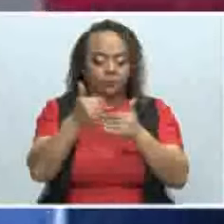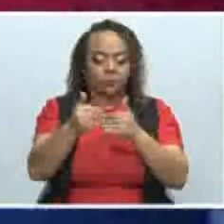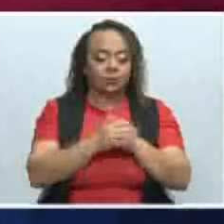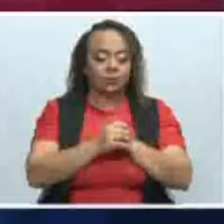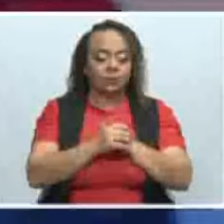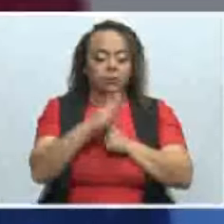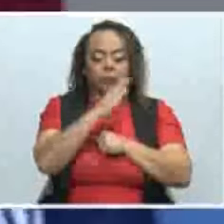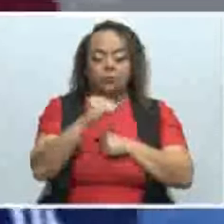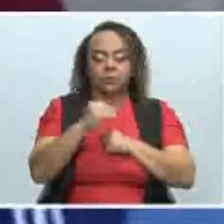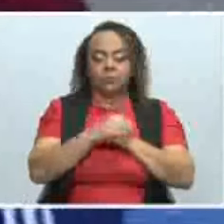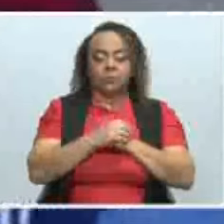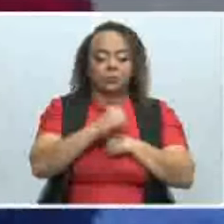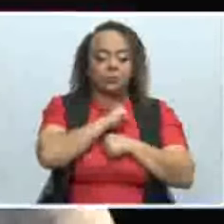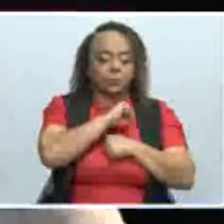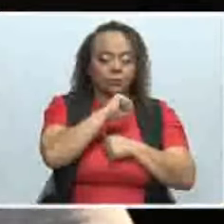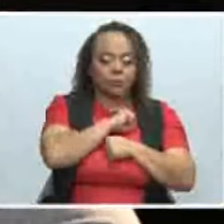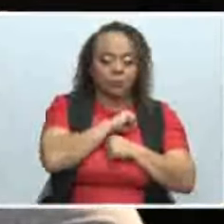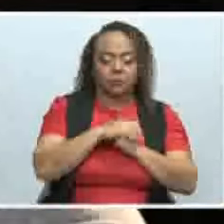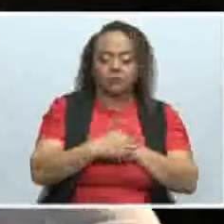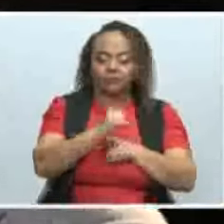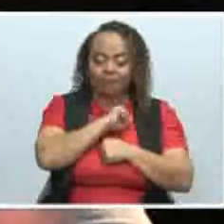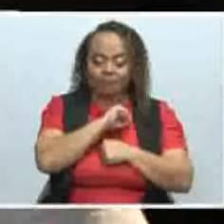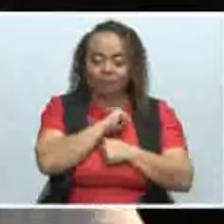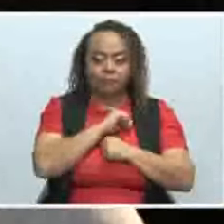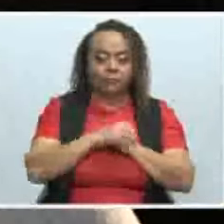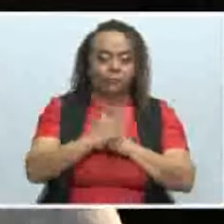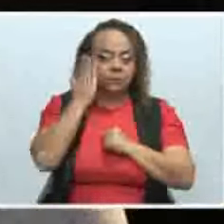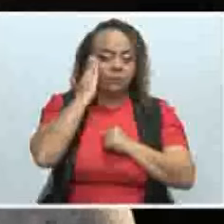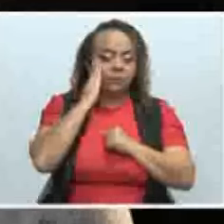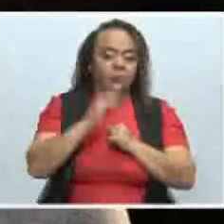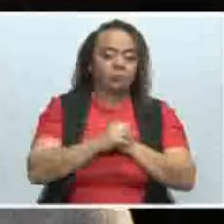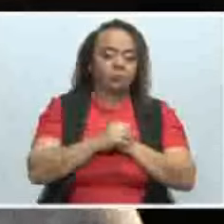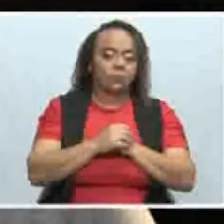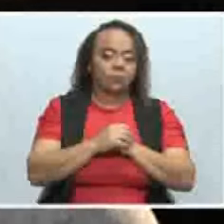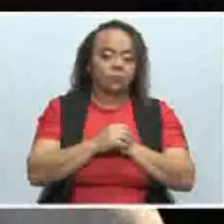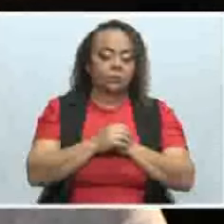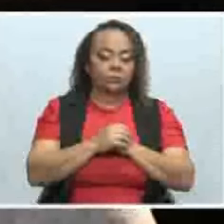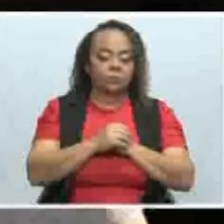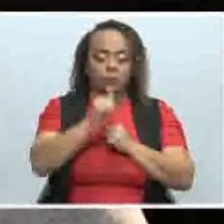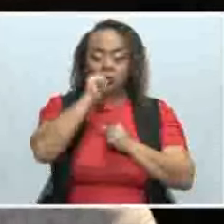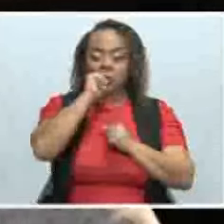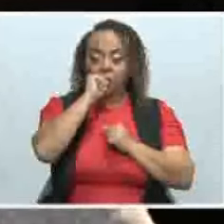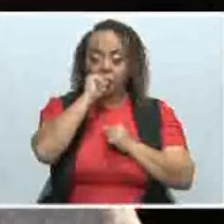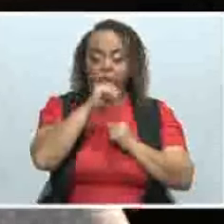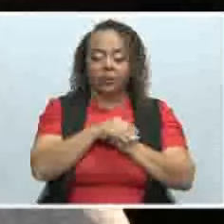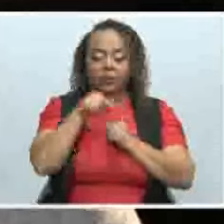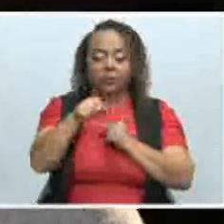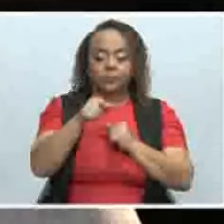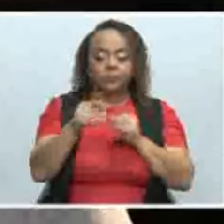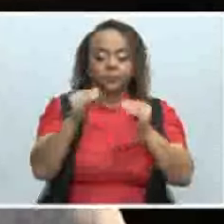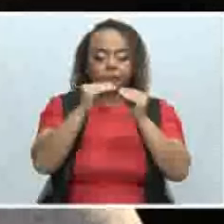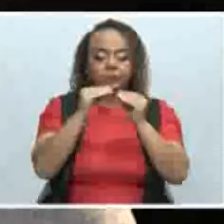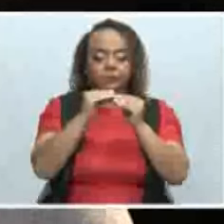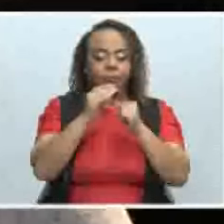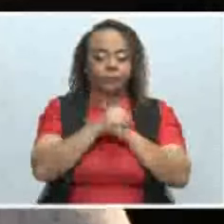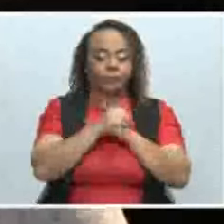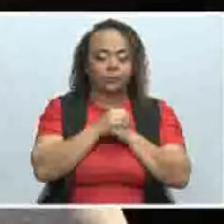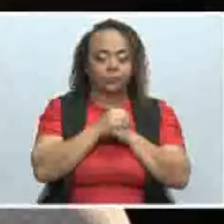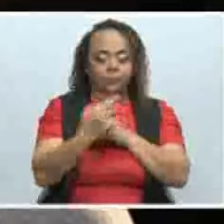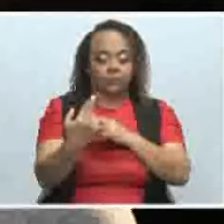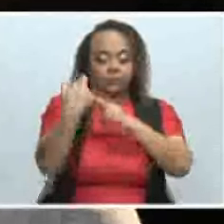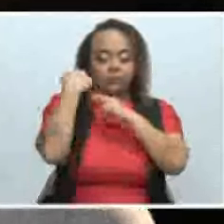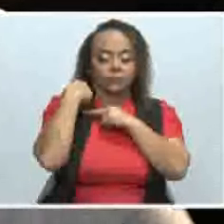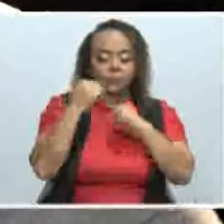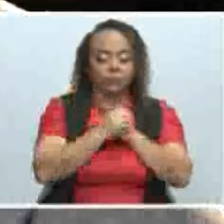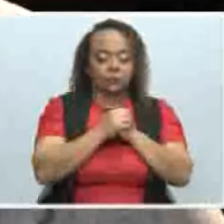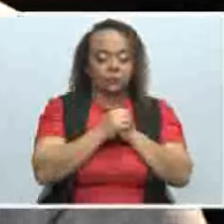y que todos sabíamos que Joel es el que está a cargo,